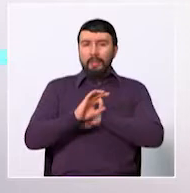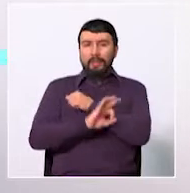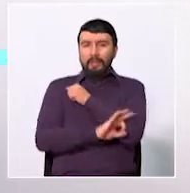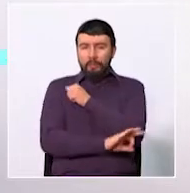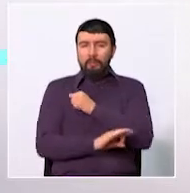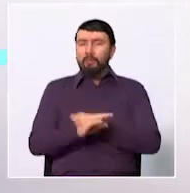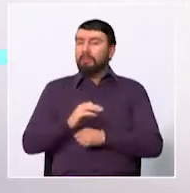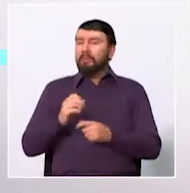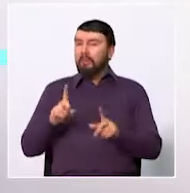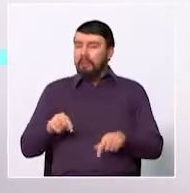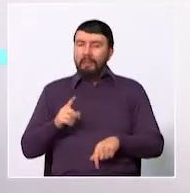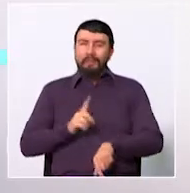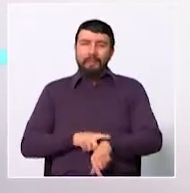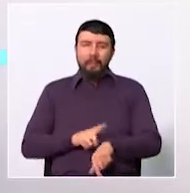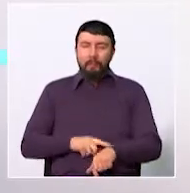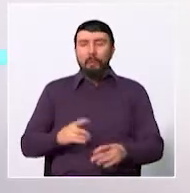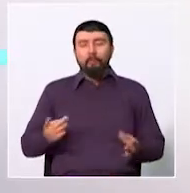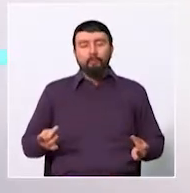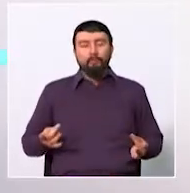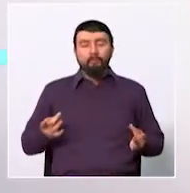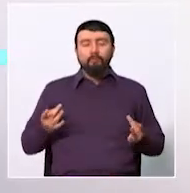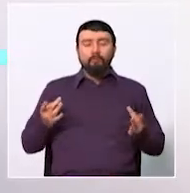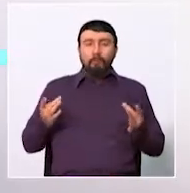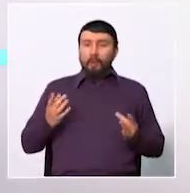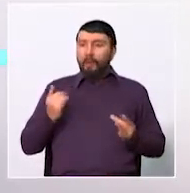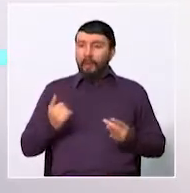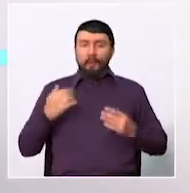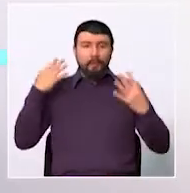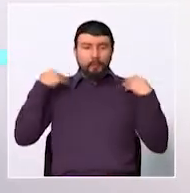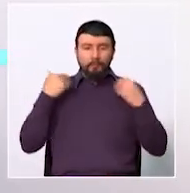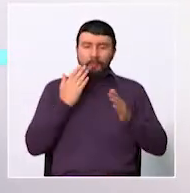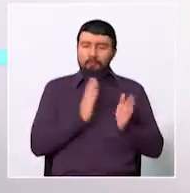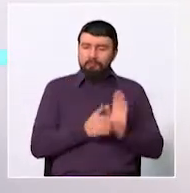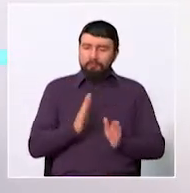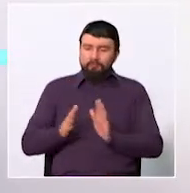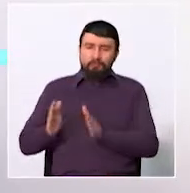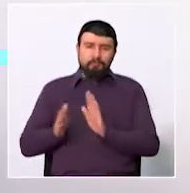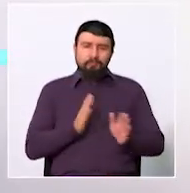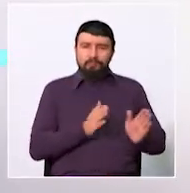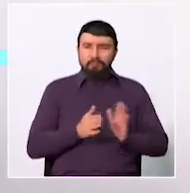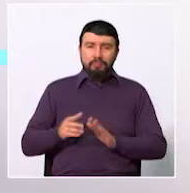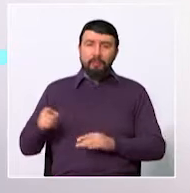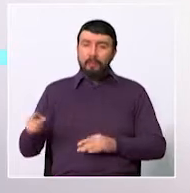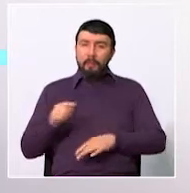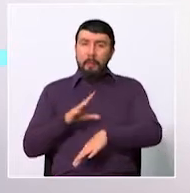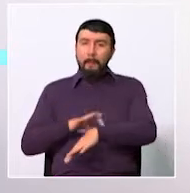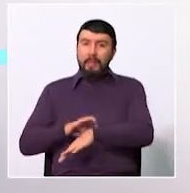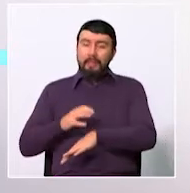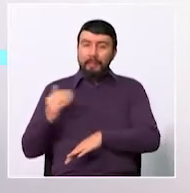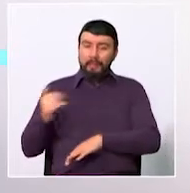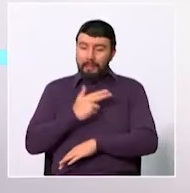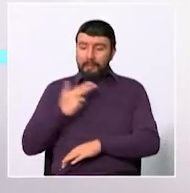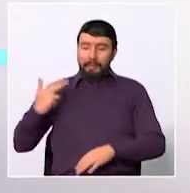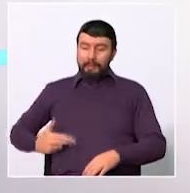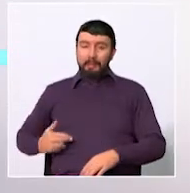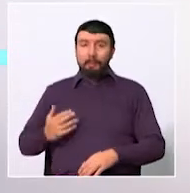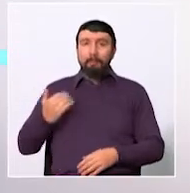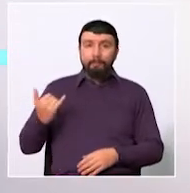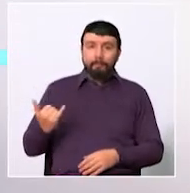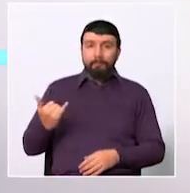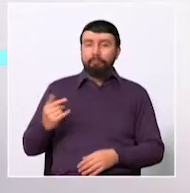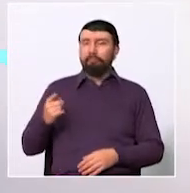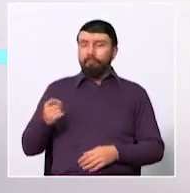relajación durante los masajes durante la medicina china siempre se está haciendo esa parte de el